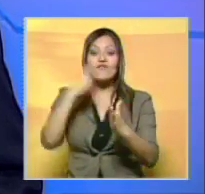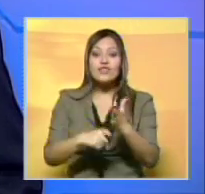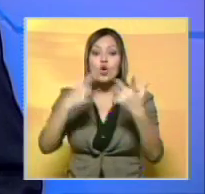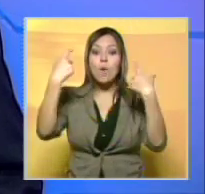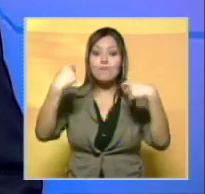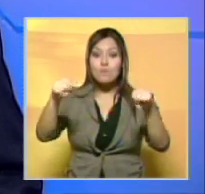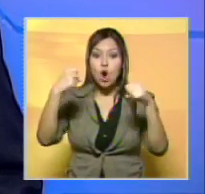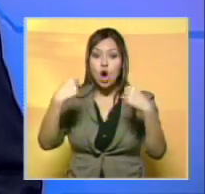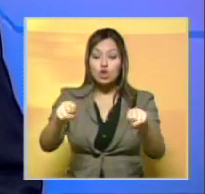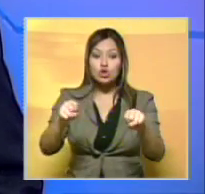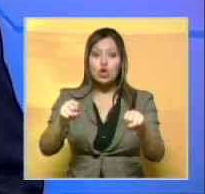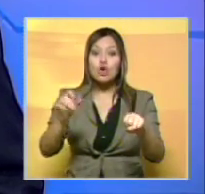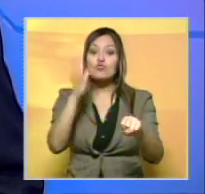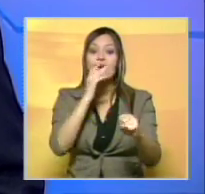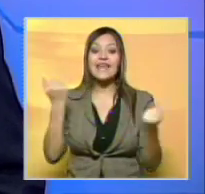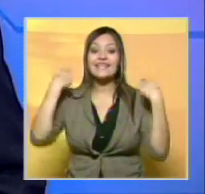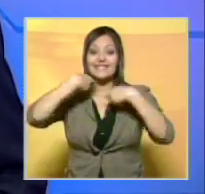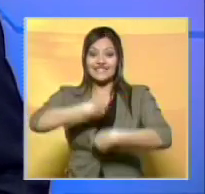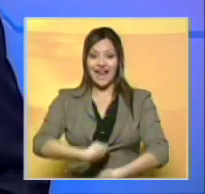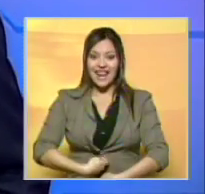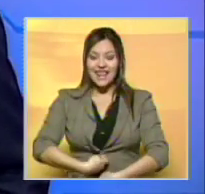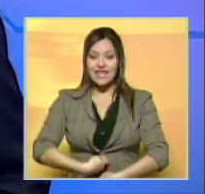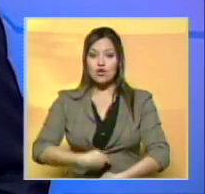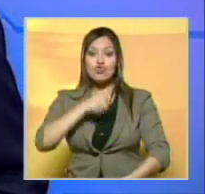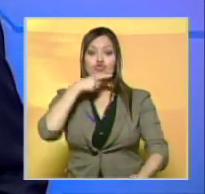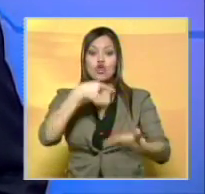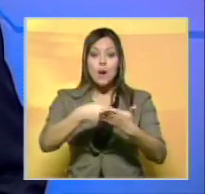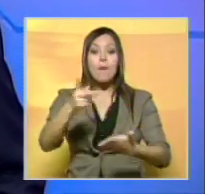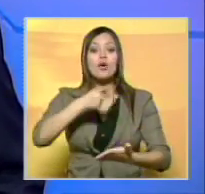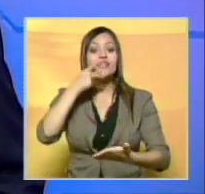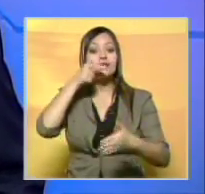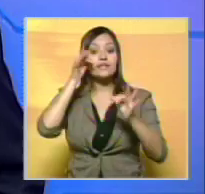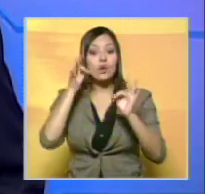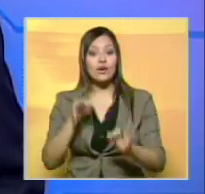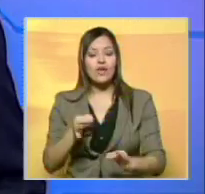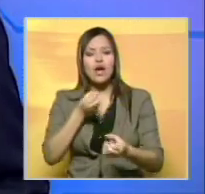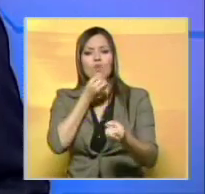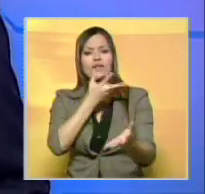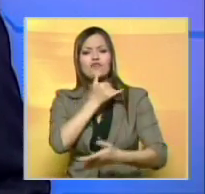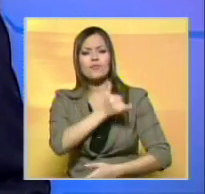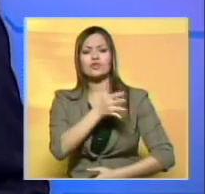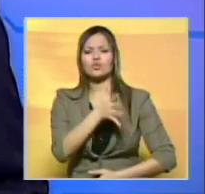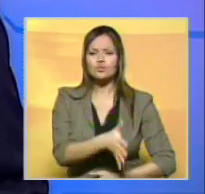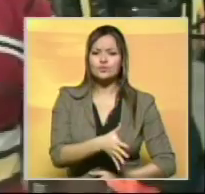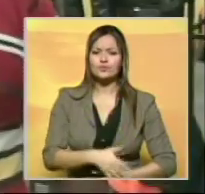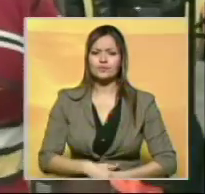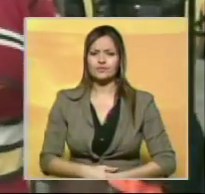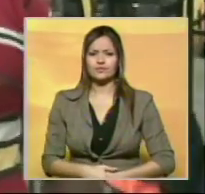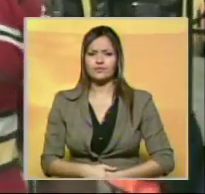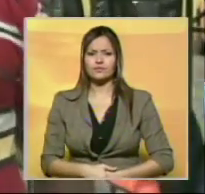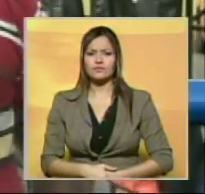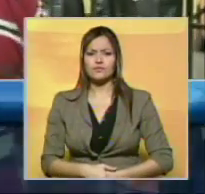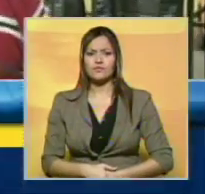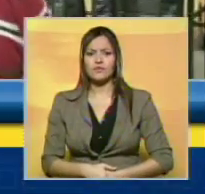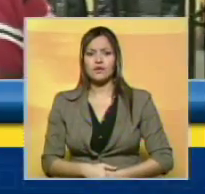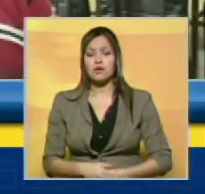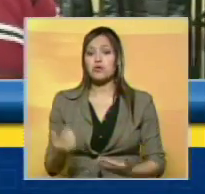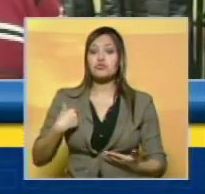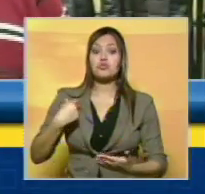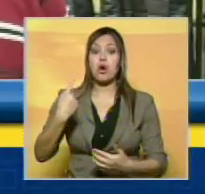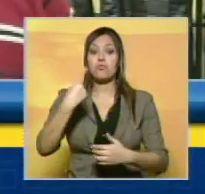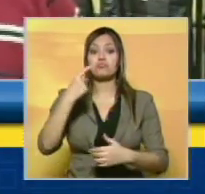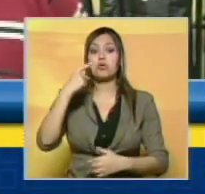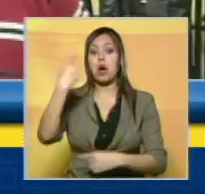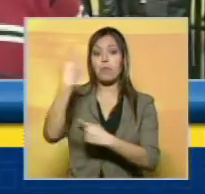de motorizados sin chalecos identificados como política de seguridad. Javier Faría nos amplía. Uno lo compra porque es